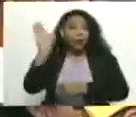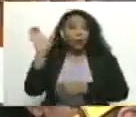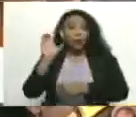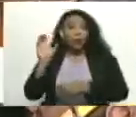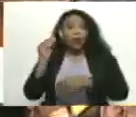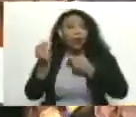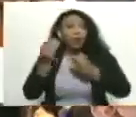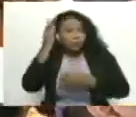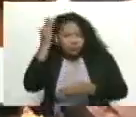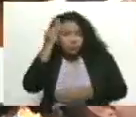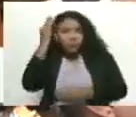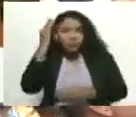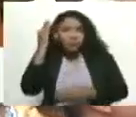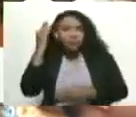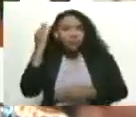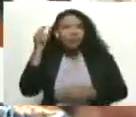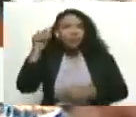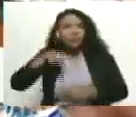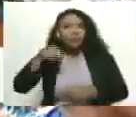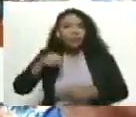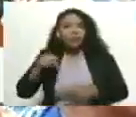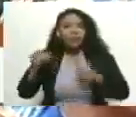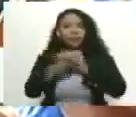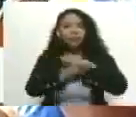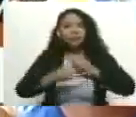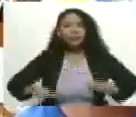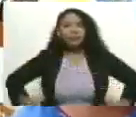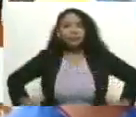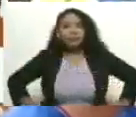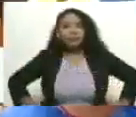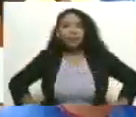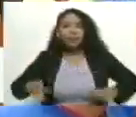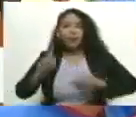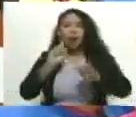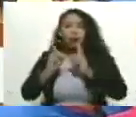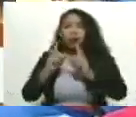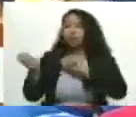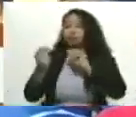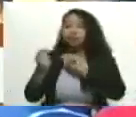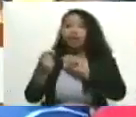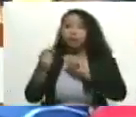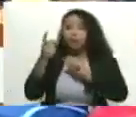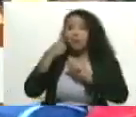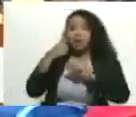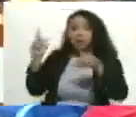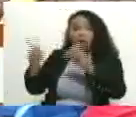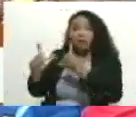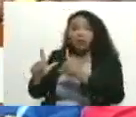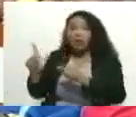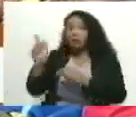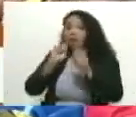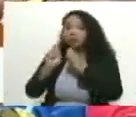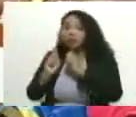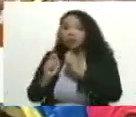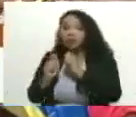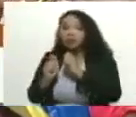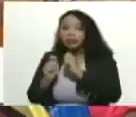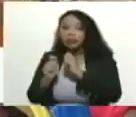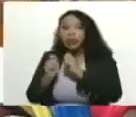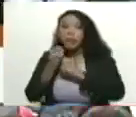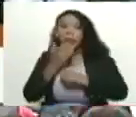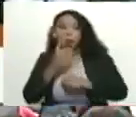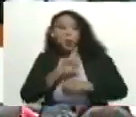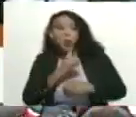entera la gente de aquí de Portuguesa? Ah, bueno, ven la rueda de prensa algunos. Y el que no puede ver la rueda de prensa,